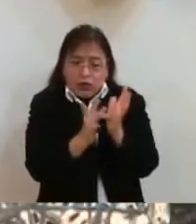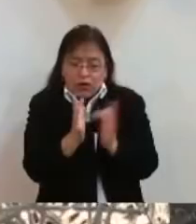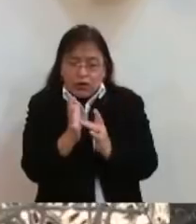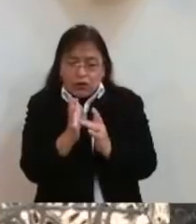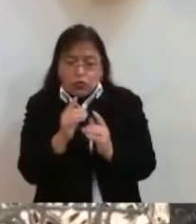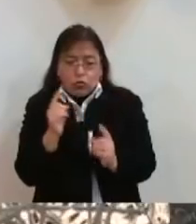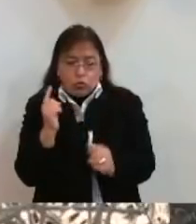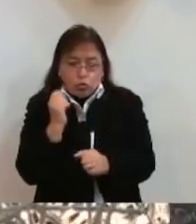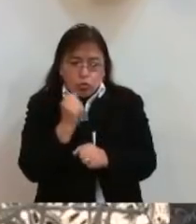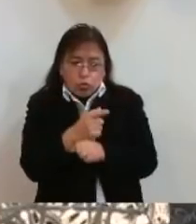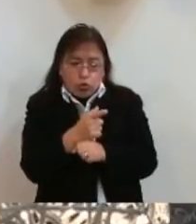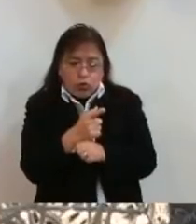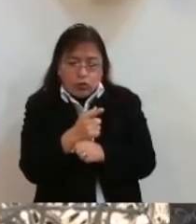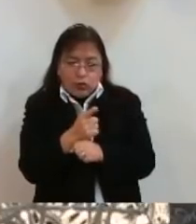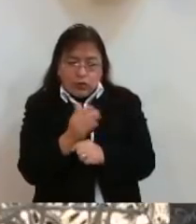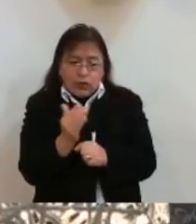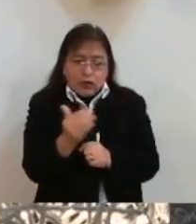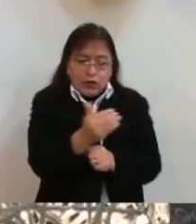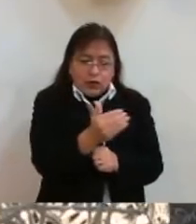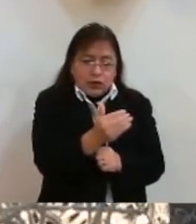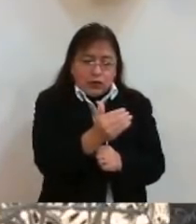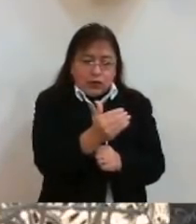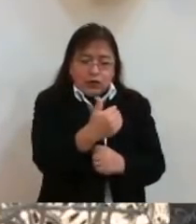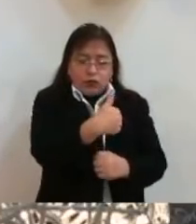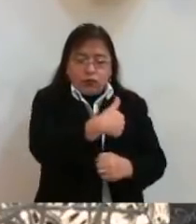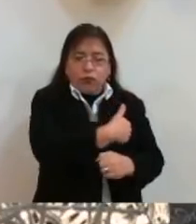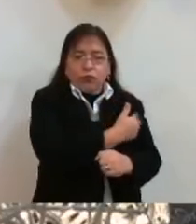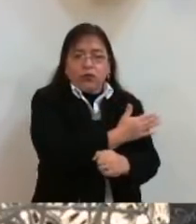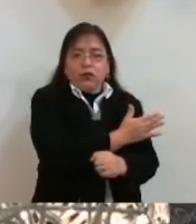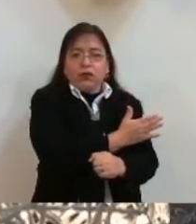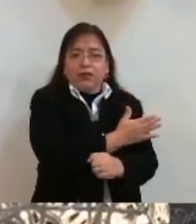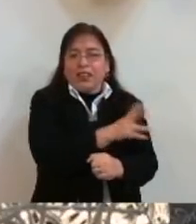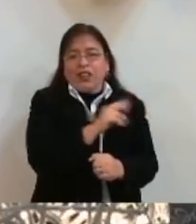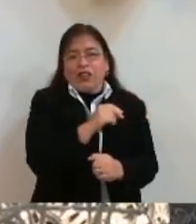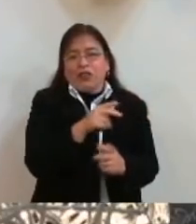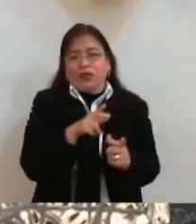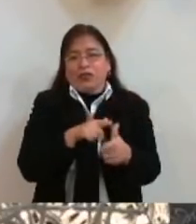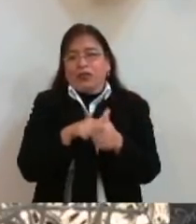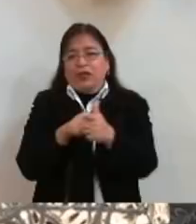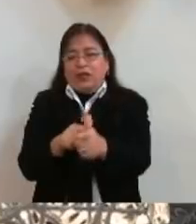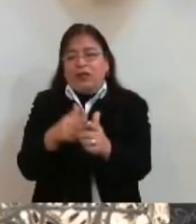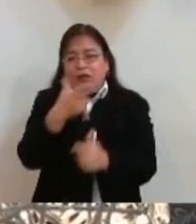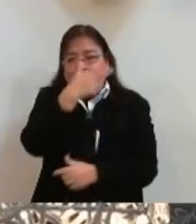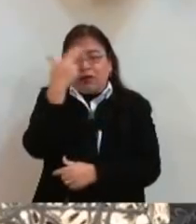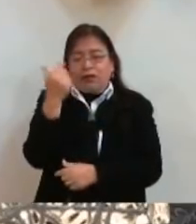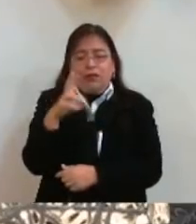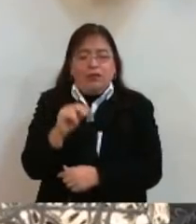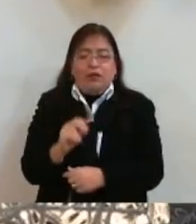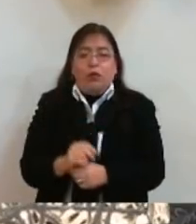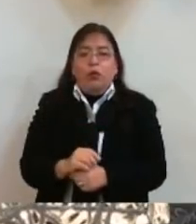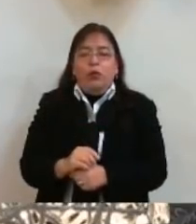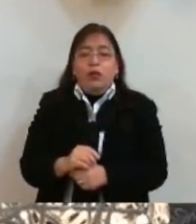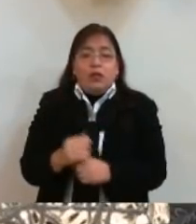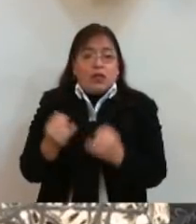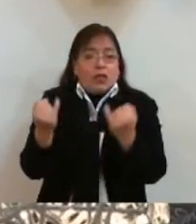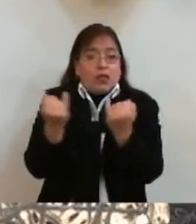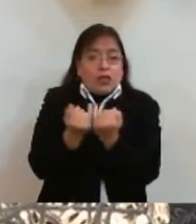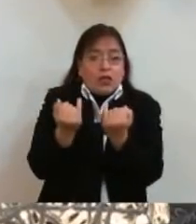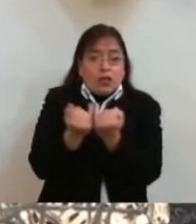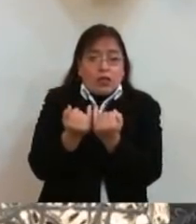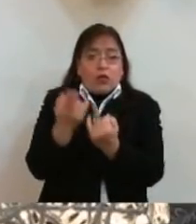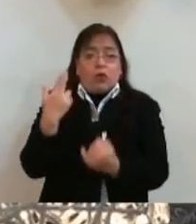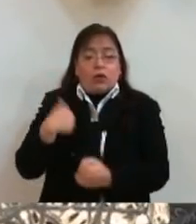porque hay que buscar otros caminos, que son los caminos de Dios, los